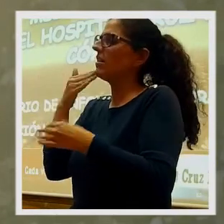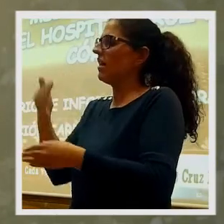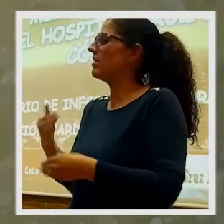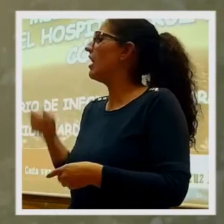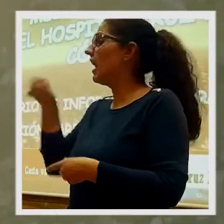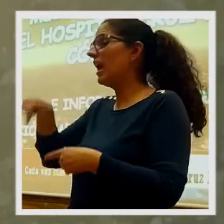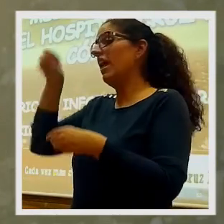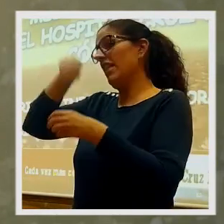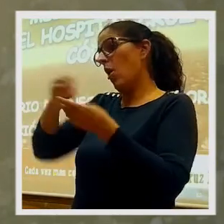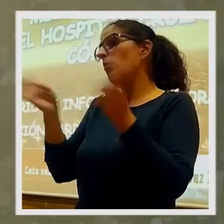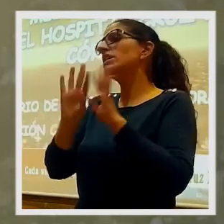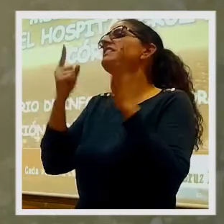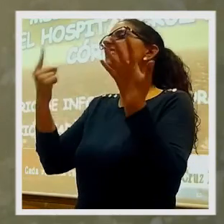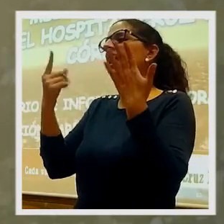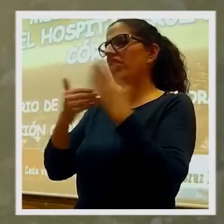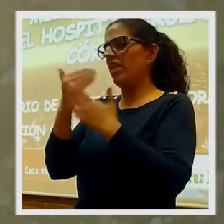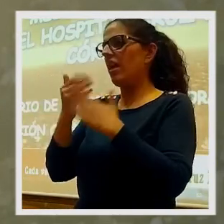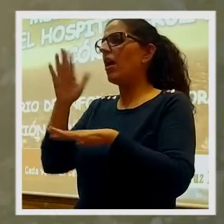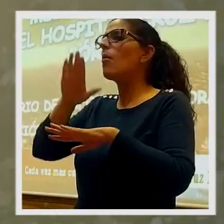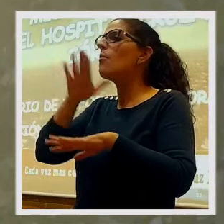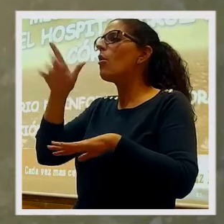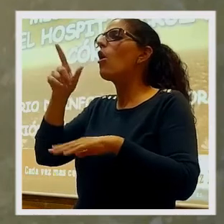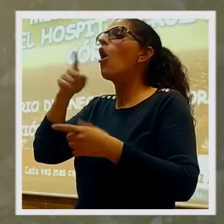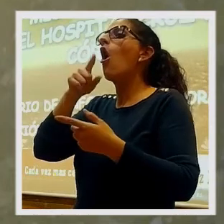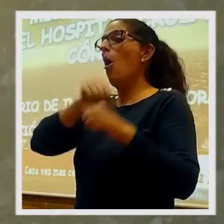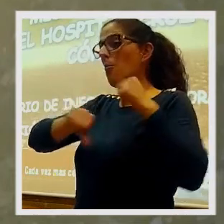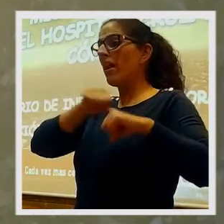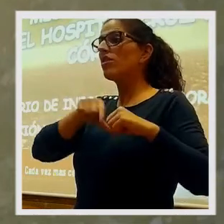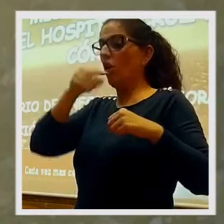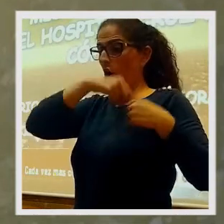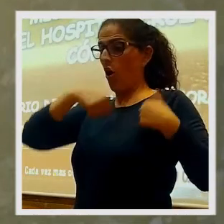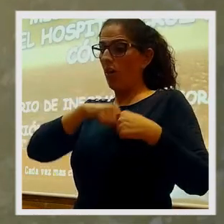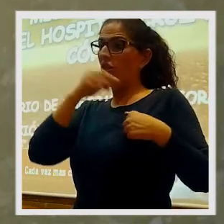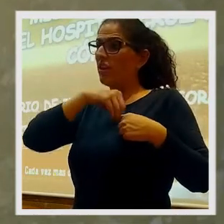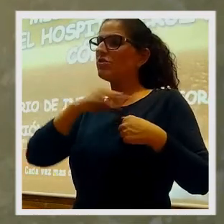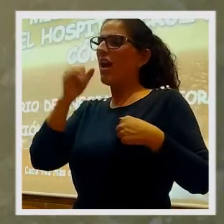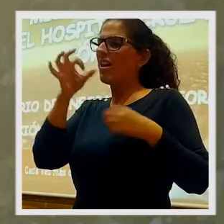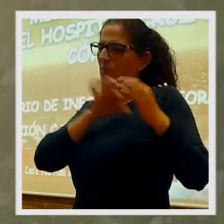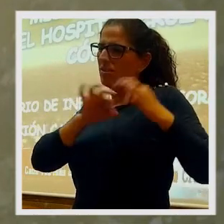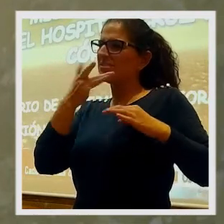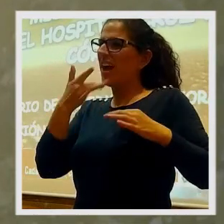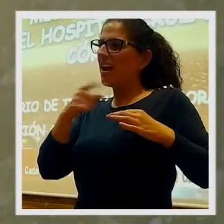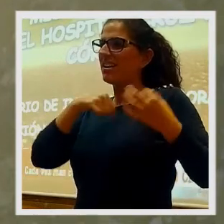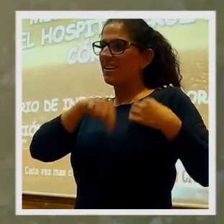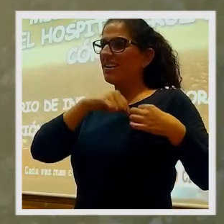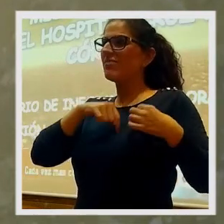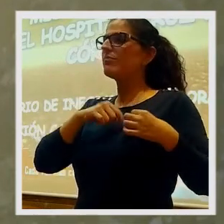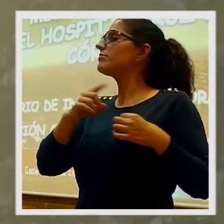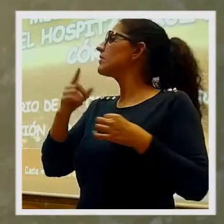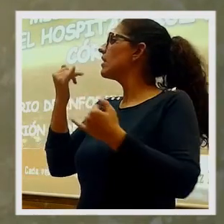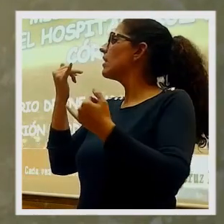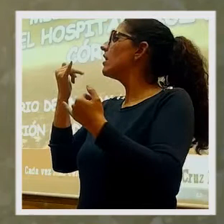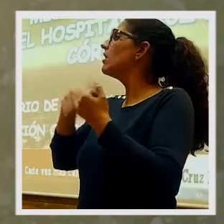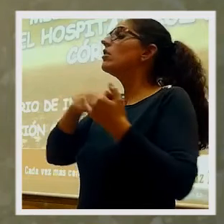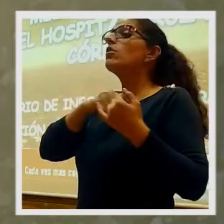de 6 días. Al parecer en mi operación quedaron coágulos alrededor del corazón, me mandaron a casa con un tratamiento de corticoides y si